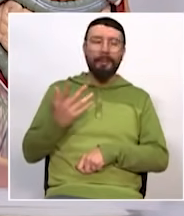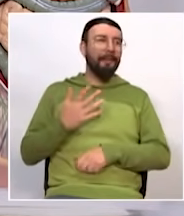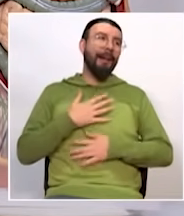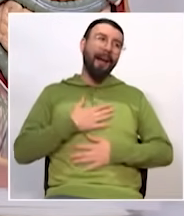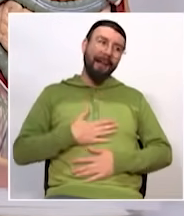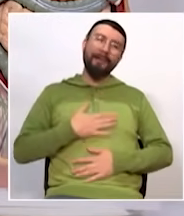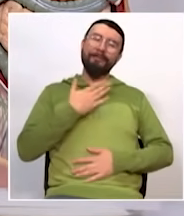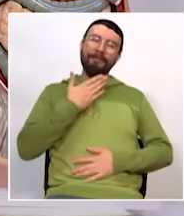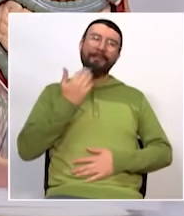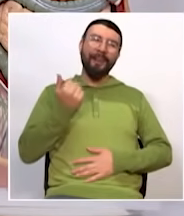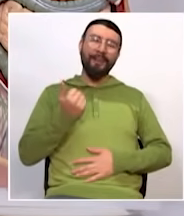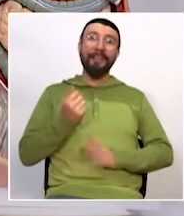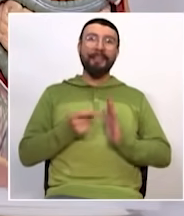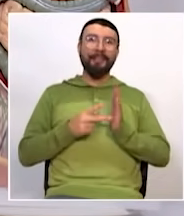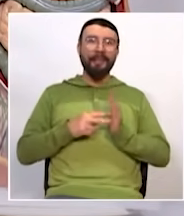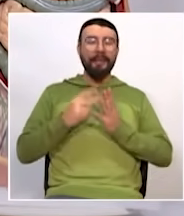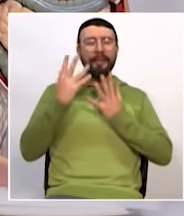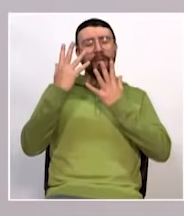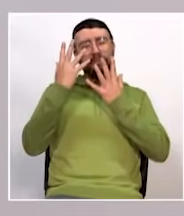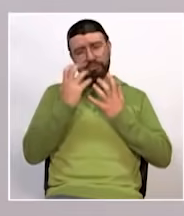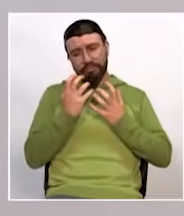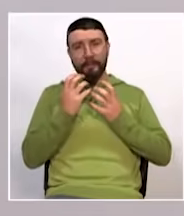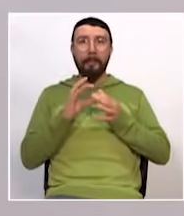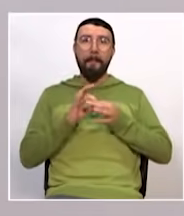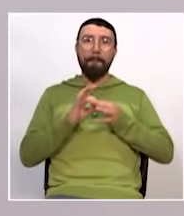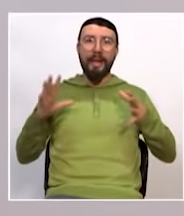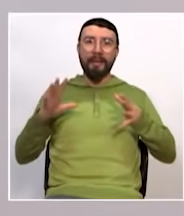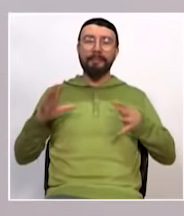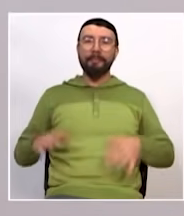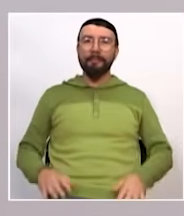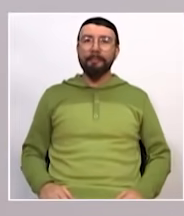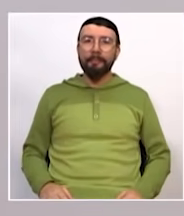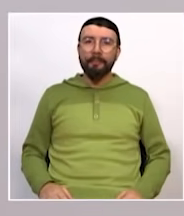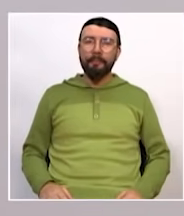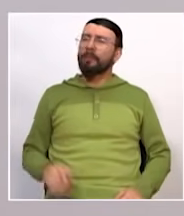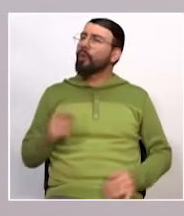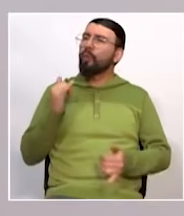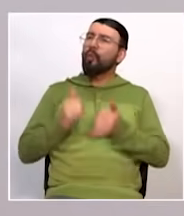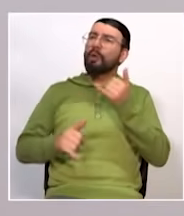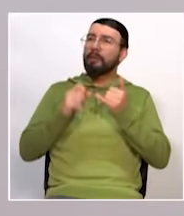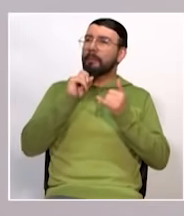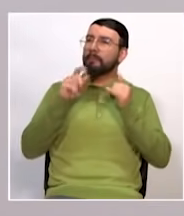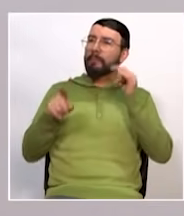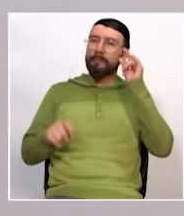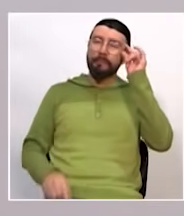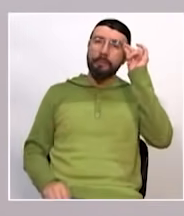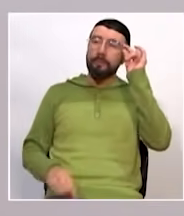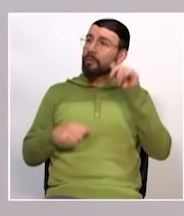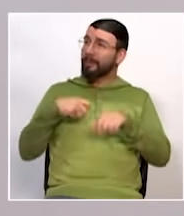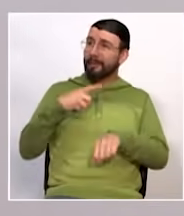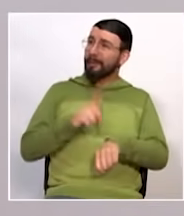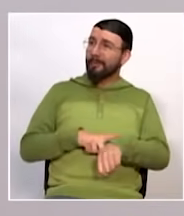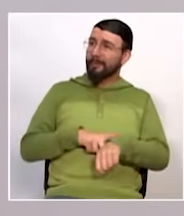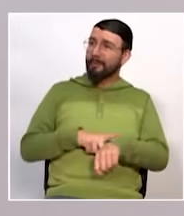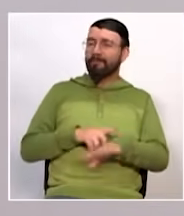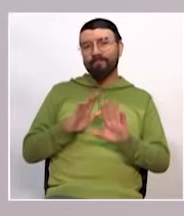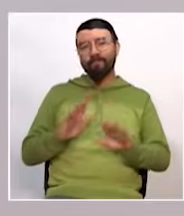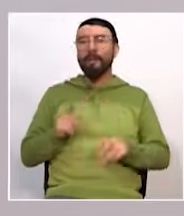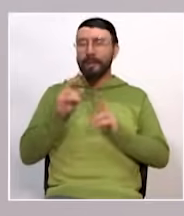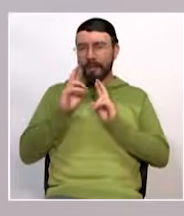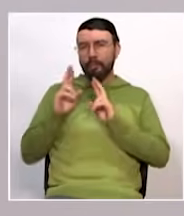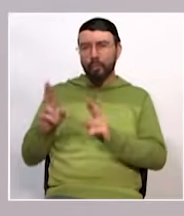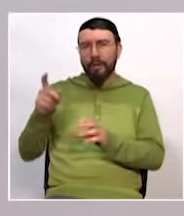mejor desconecta la depresión yo creo que está la última pregunta no tenemos tiempo bueno la responderán a